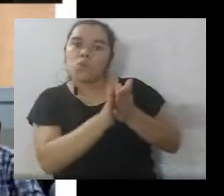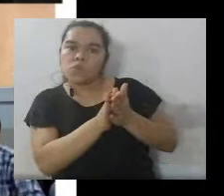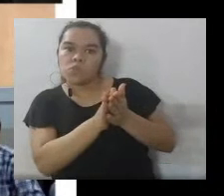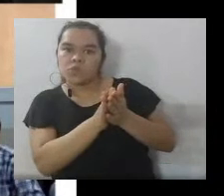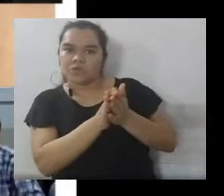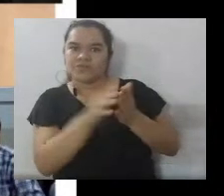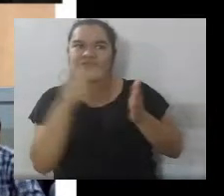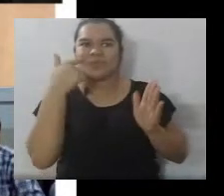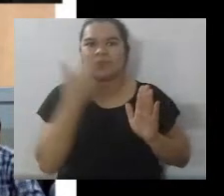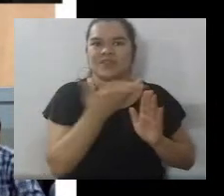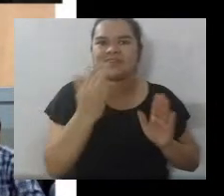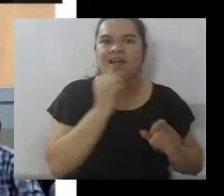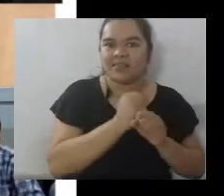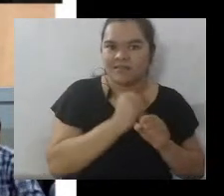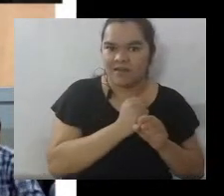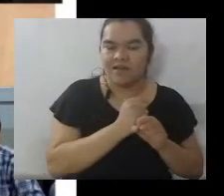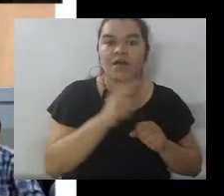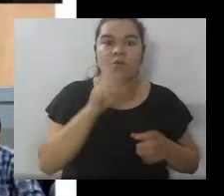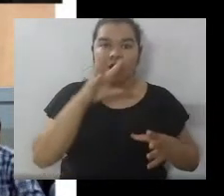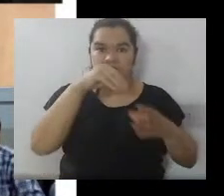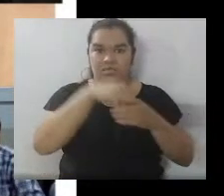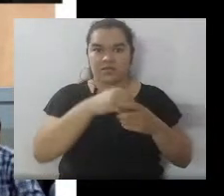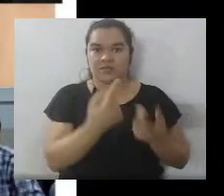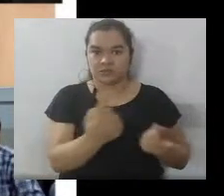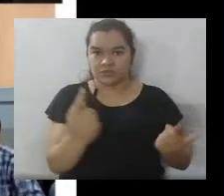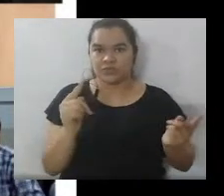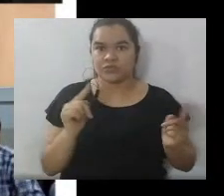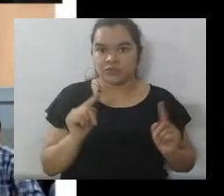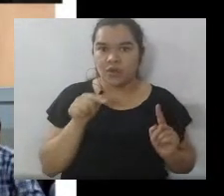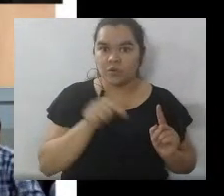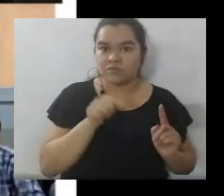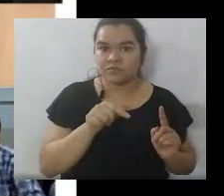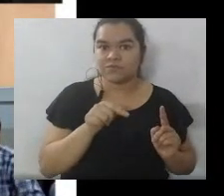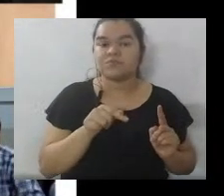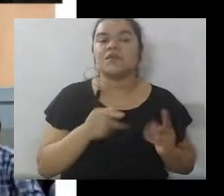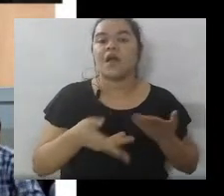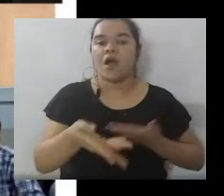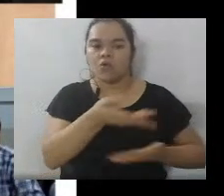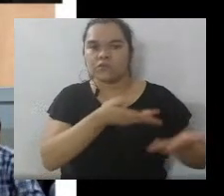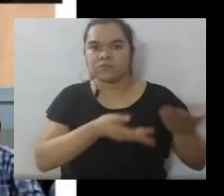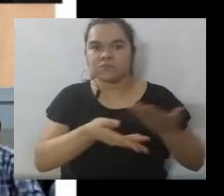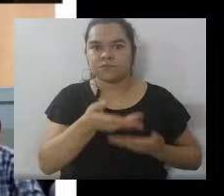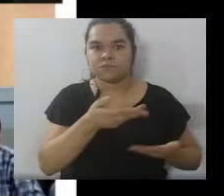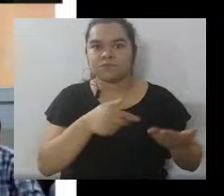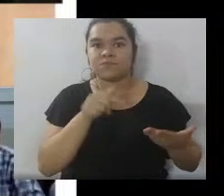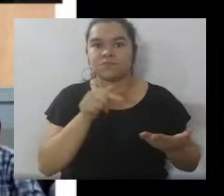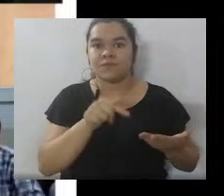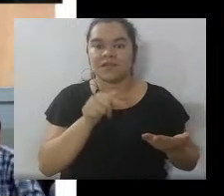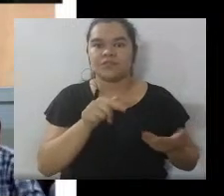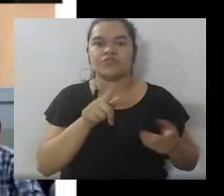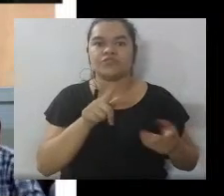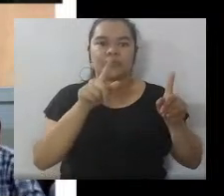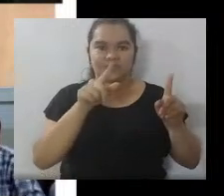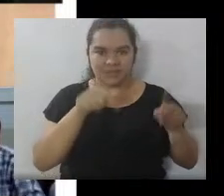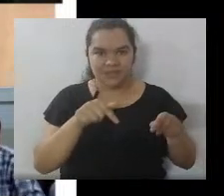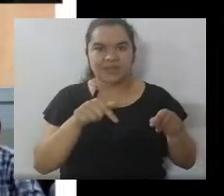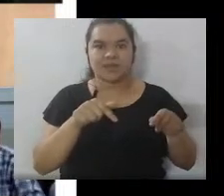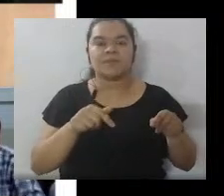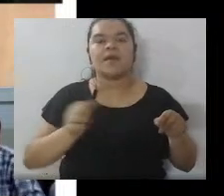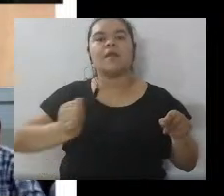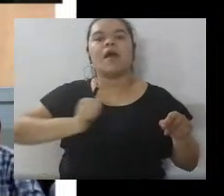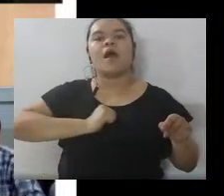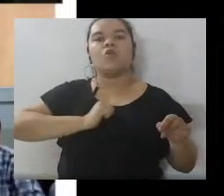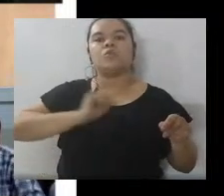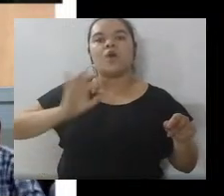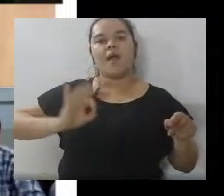actividades que desarrollamos dentro del aula, las hacemos participativas y tratamos a veces de integrar alumnos del